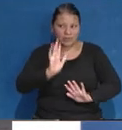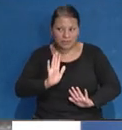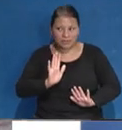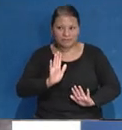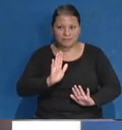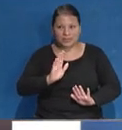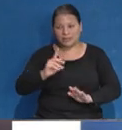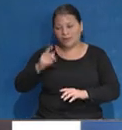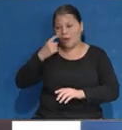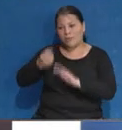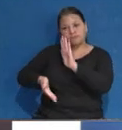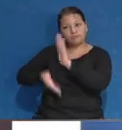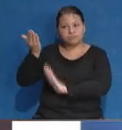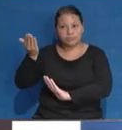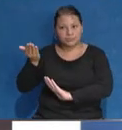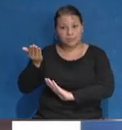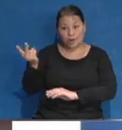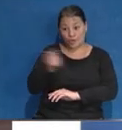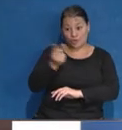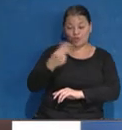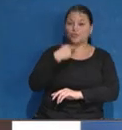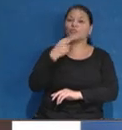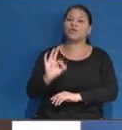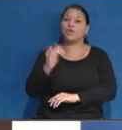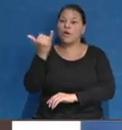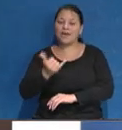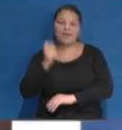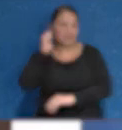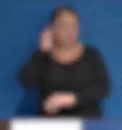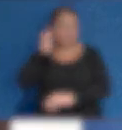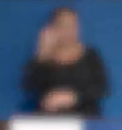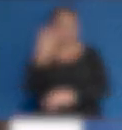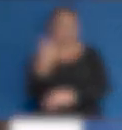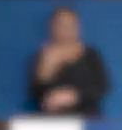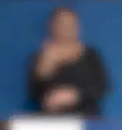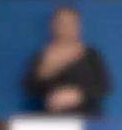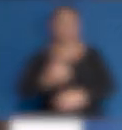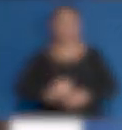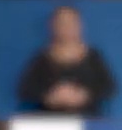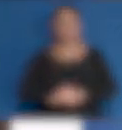Pamela Lucero y Daniel Ahumada tienen un hijo de 4 años.